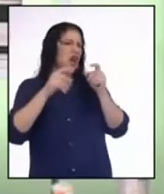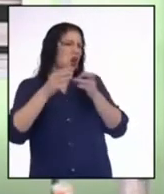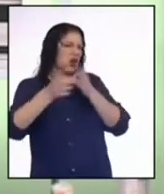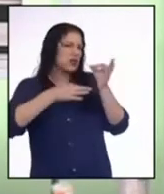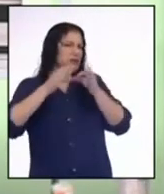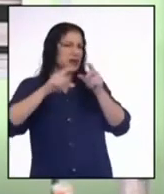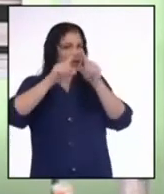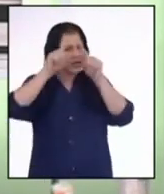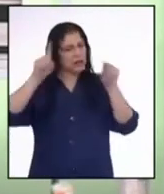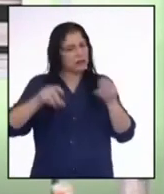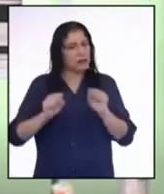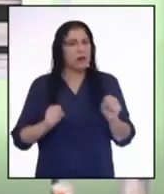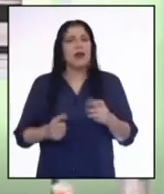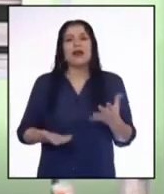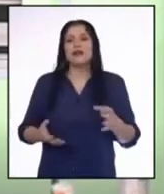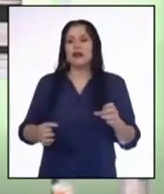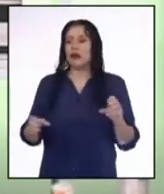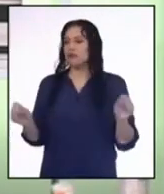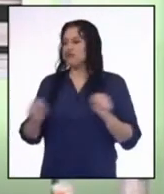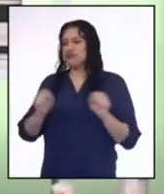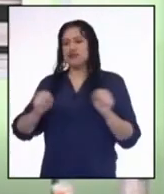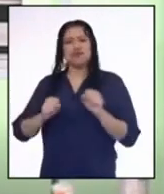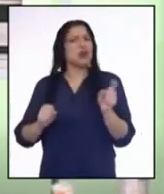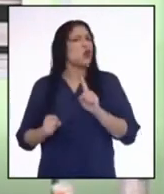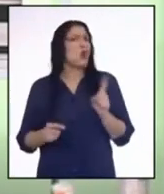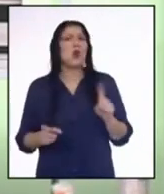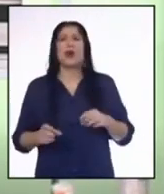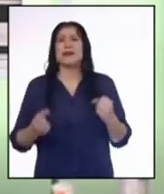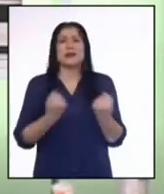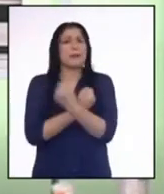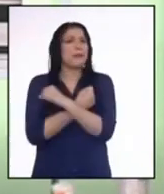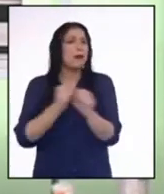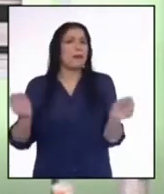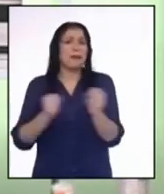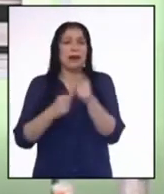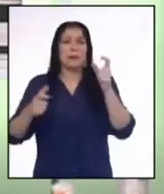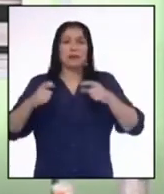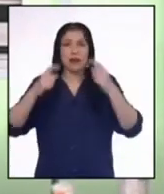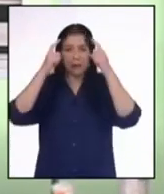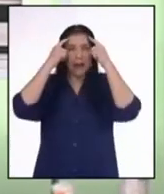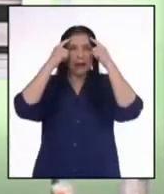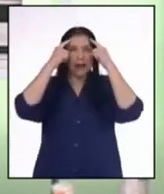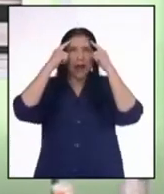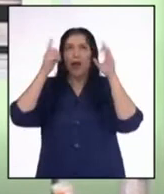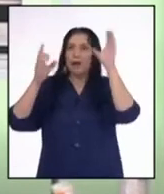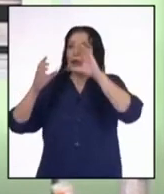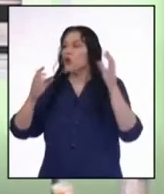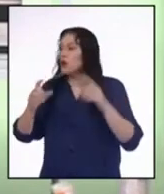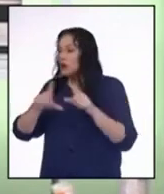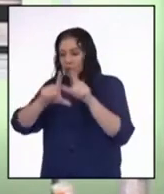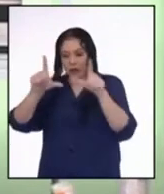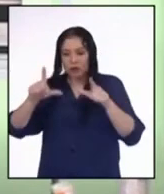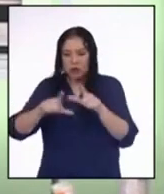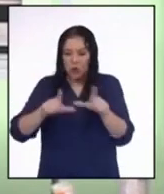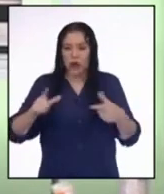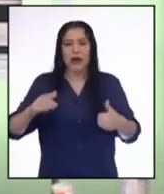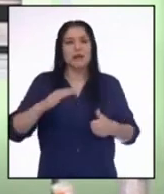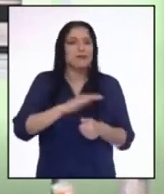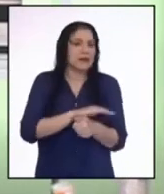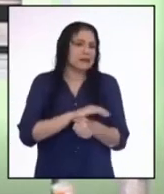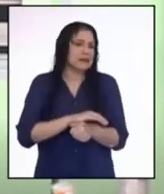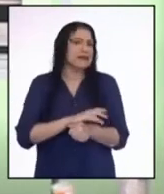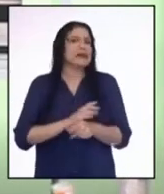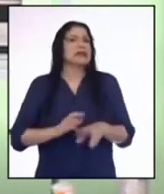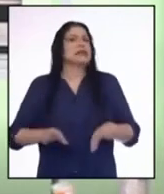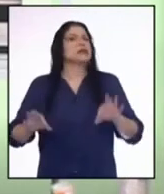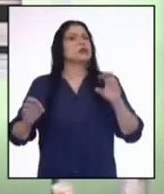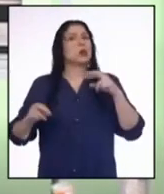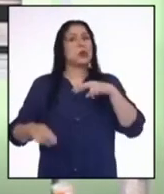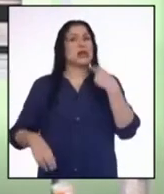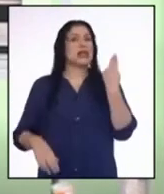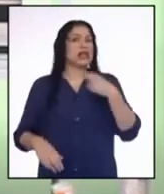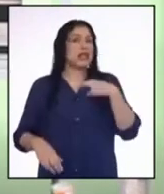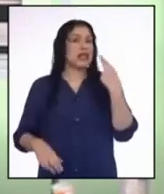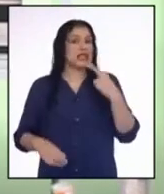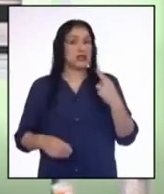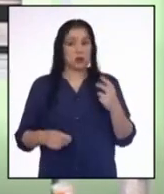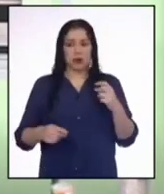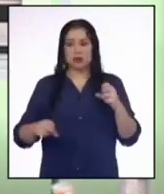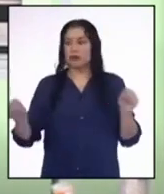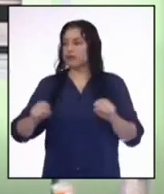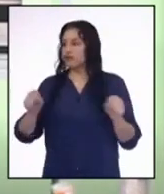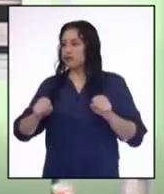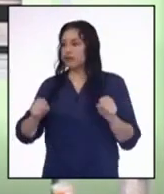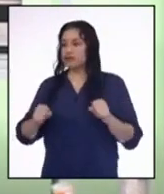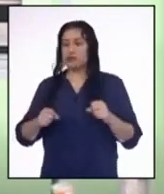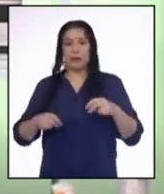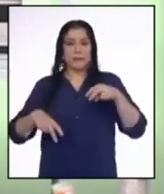que la sacudida de un terremoto hace imposible que las personas busquen un lugar vacío para refugiarse, y es un riesgo movilizarse cuando hay